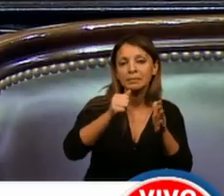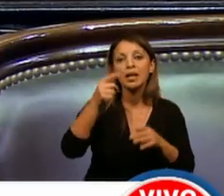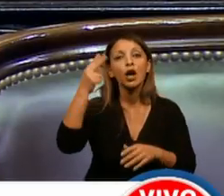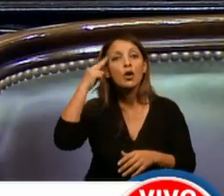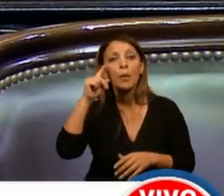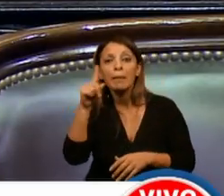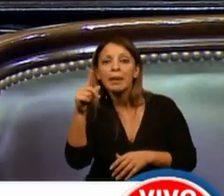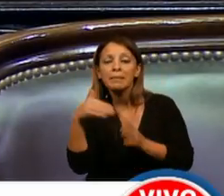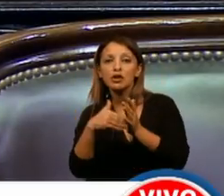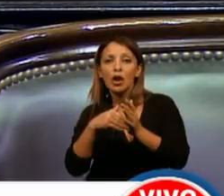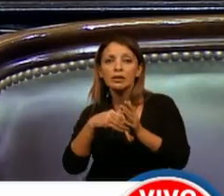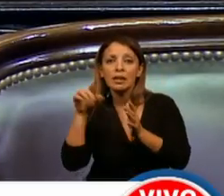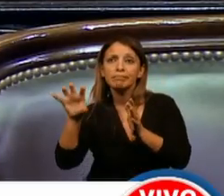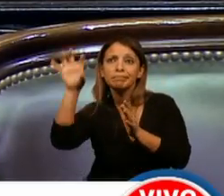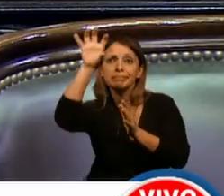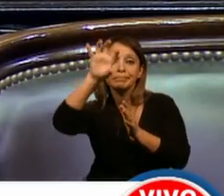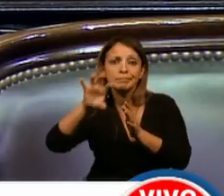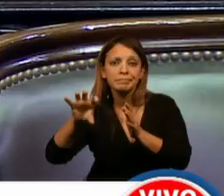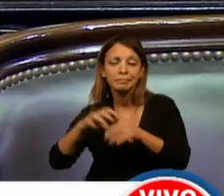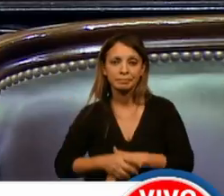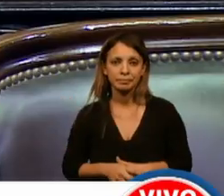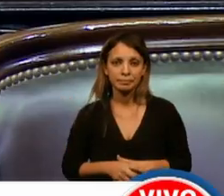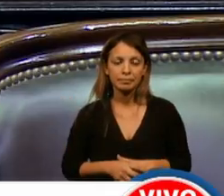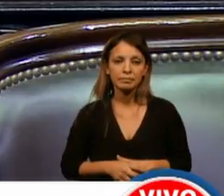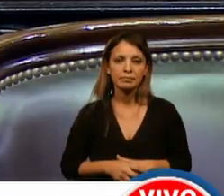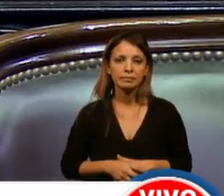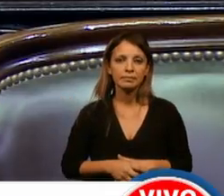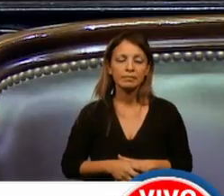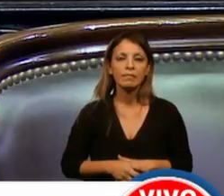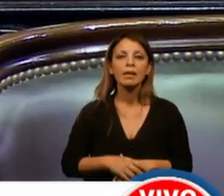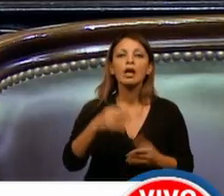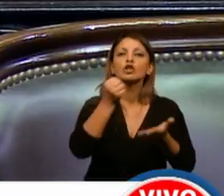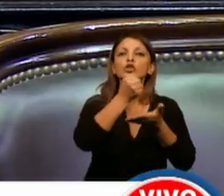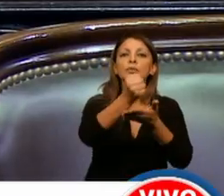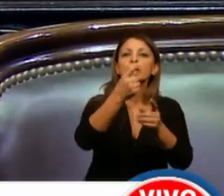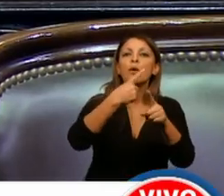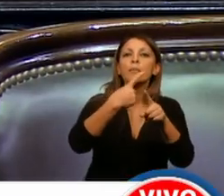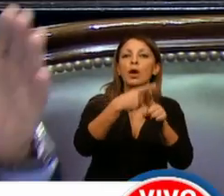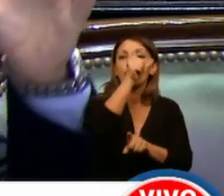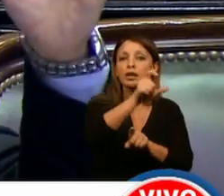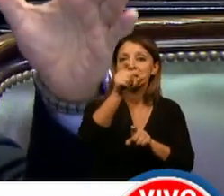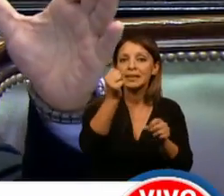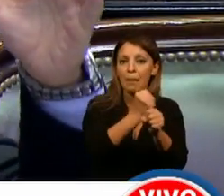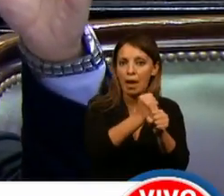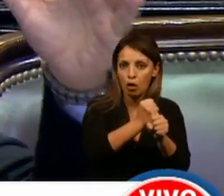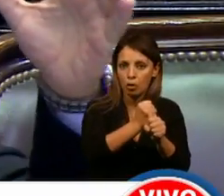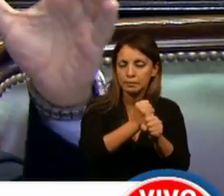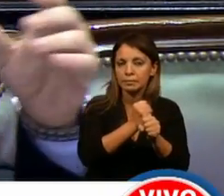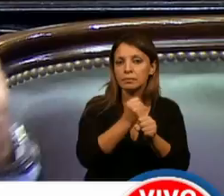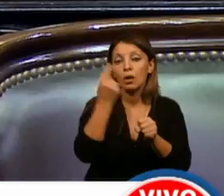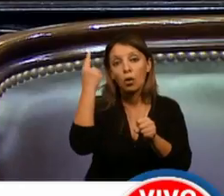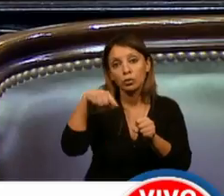millones al resto de las provincias subsidios por trabajador si medimos el número de trabajador que tiene